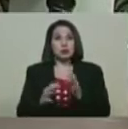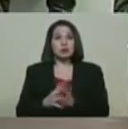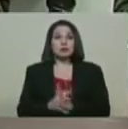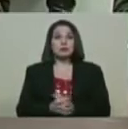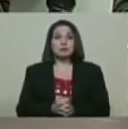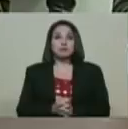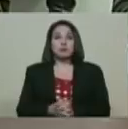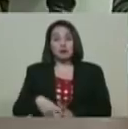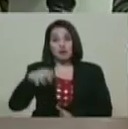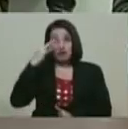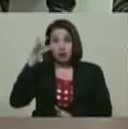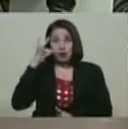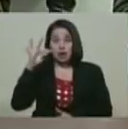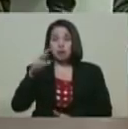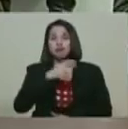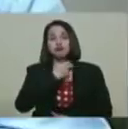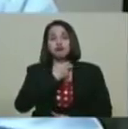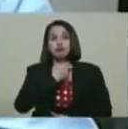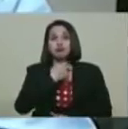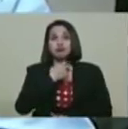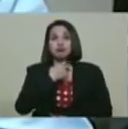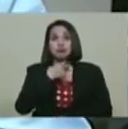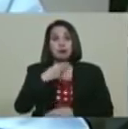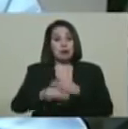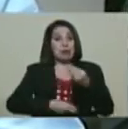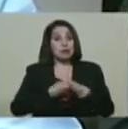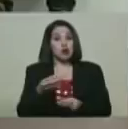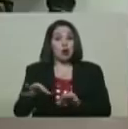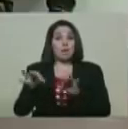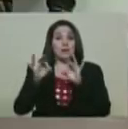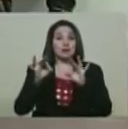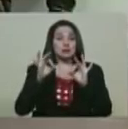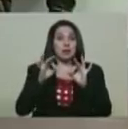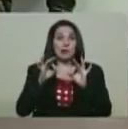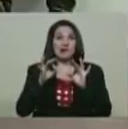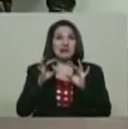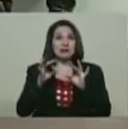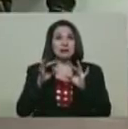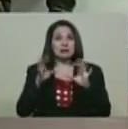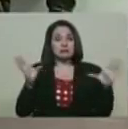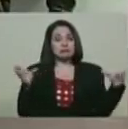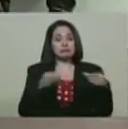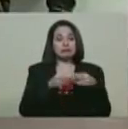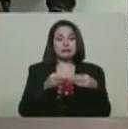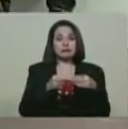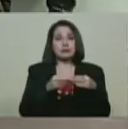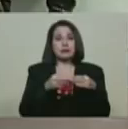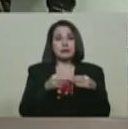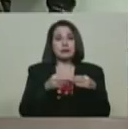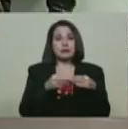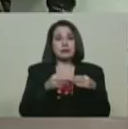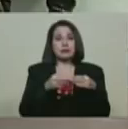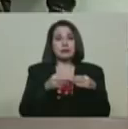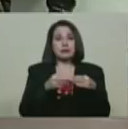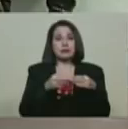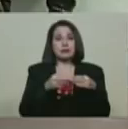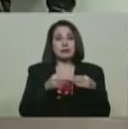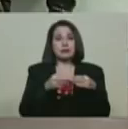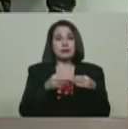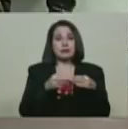querido fiscal general, amerita de una acción especial para acorralar las tendencias que